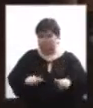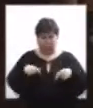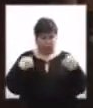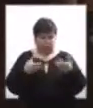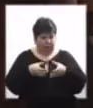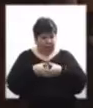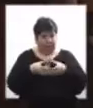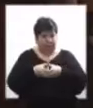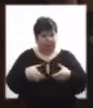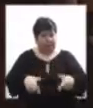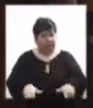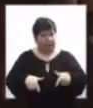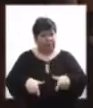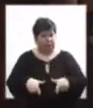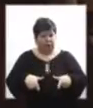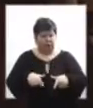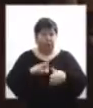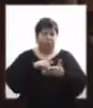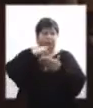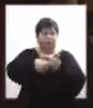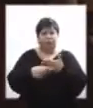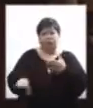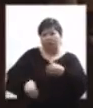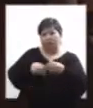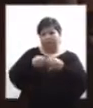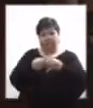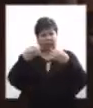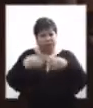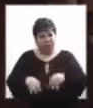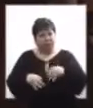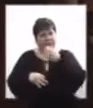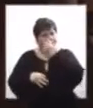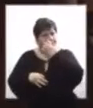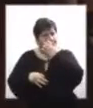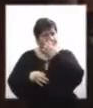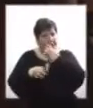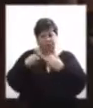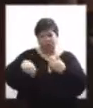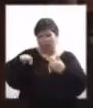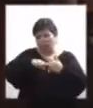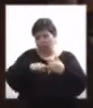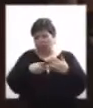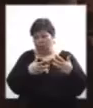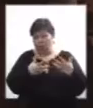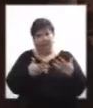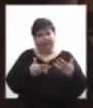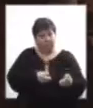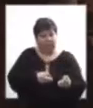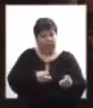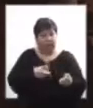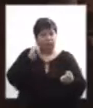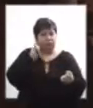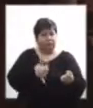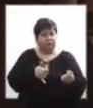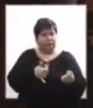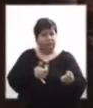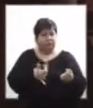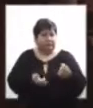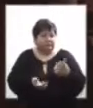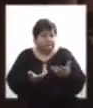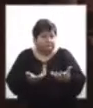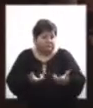que son proyectos complementarios que todos vamos a estar apoyando y generando las instancias para que